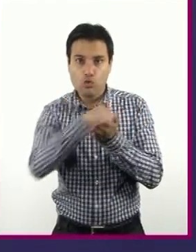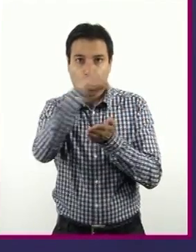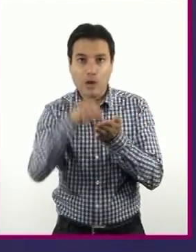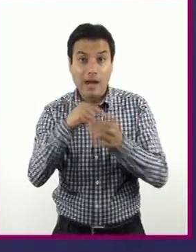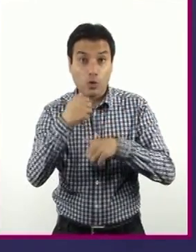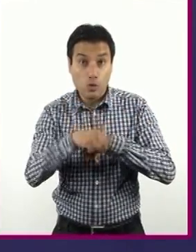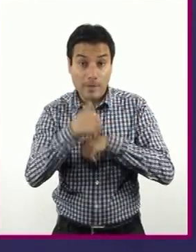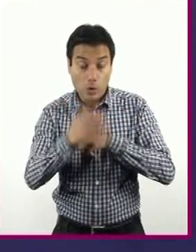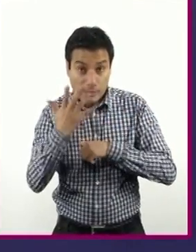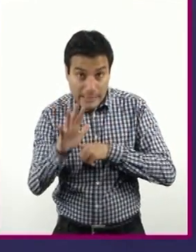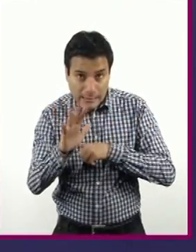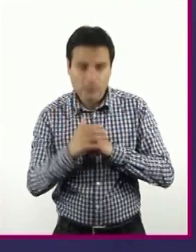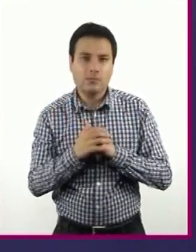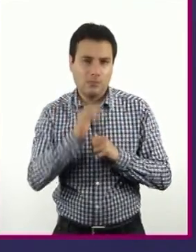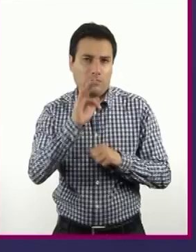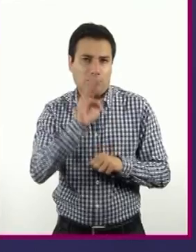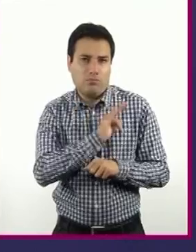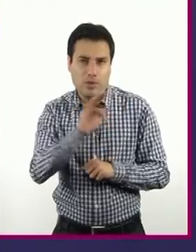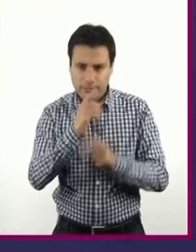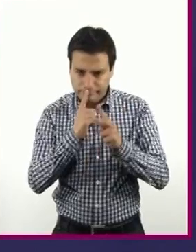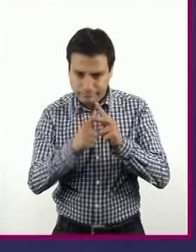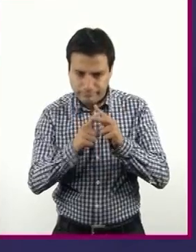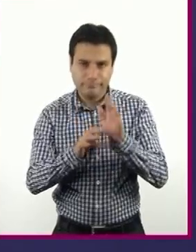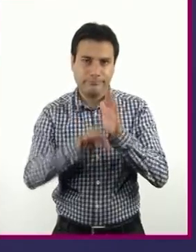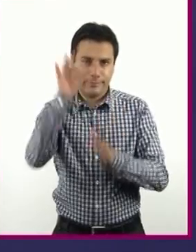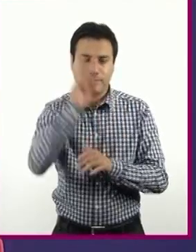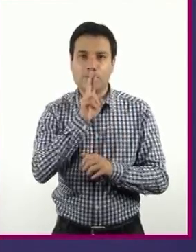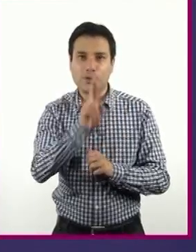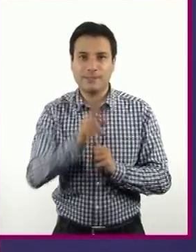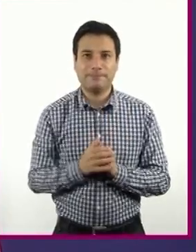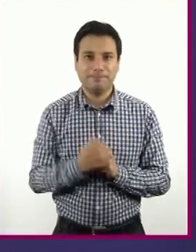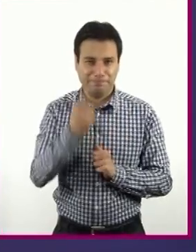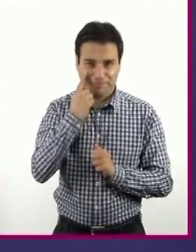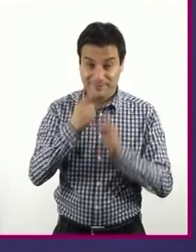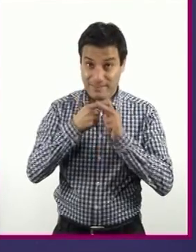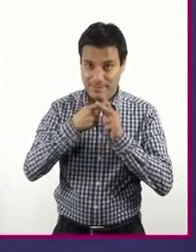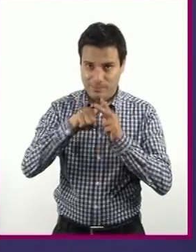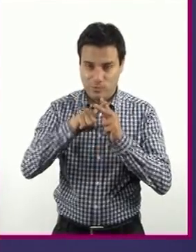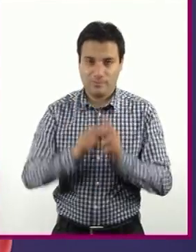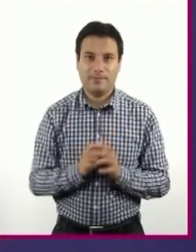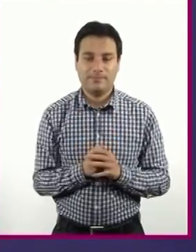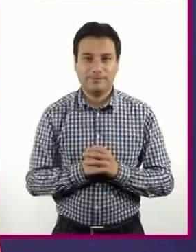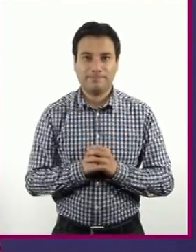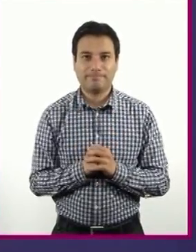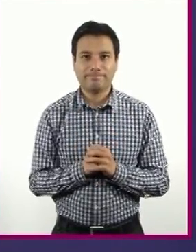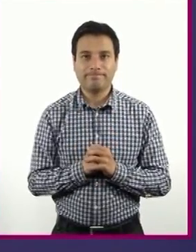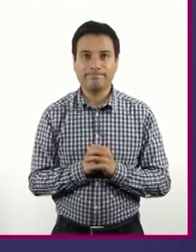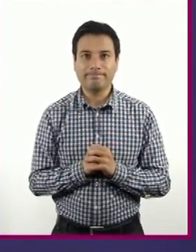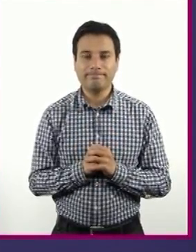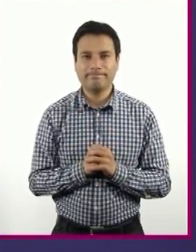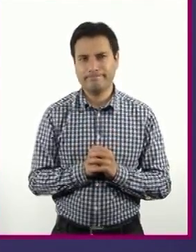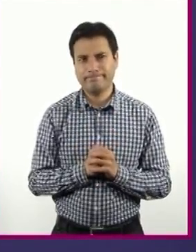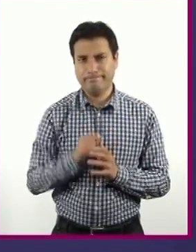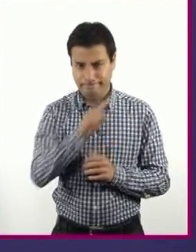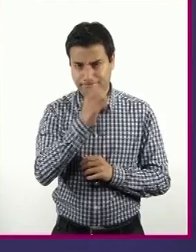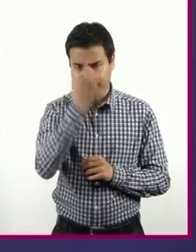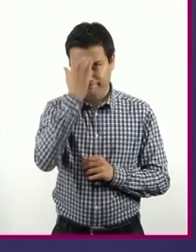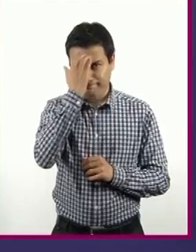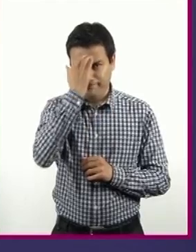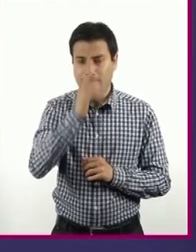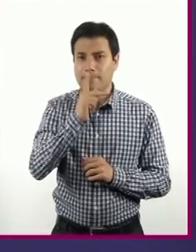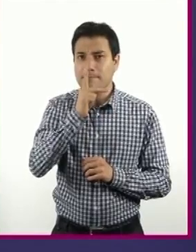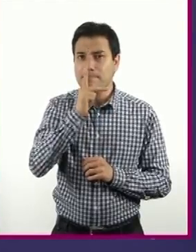sucesión cuadrática. ¿Están listos? ¡Comenzamos! Leslie, ¿tú sabes a qué me refiero cuando digo la